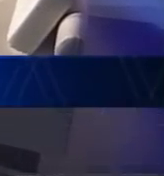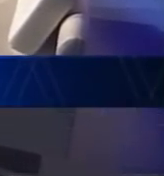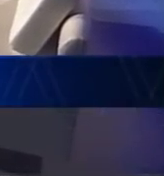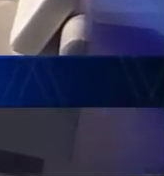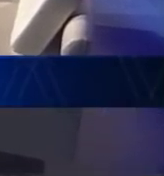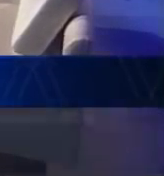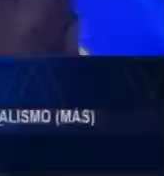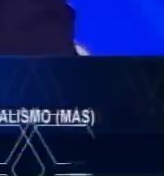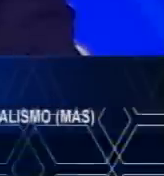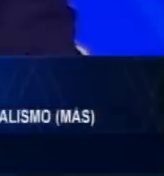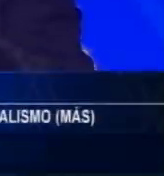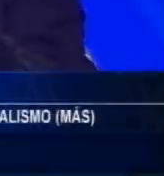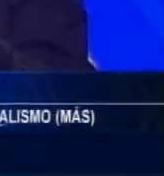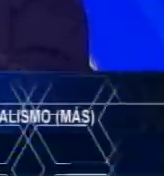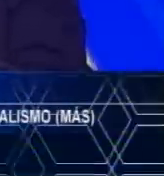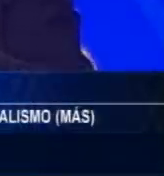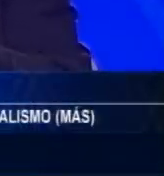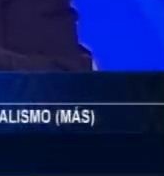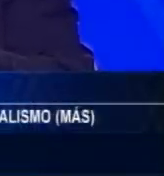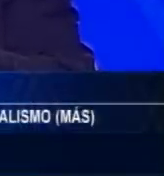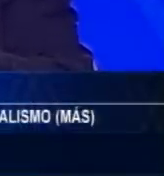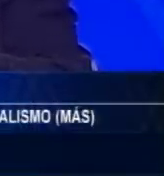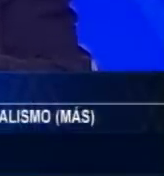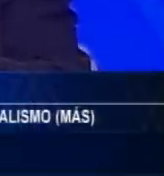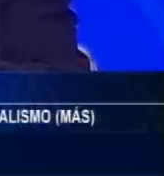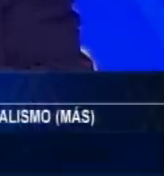divide a quienes quieren un cambio en el país